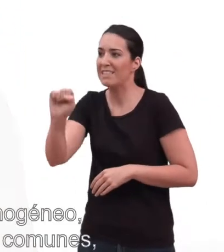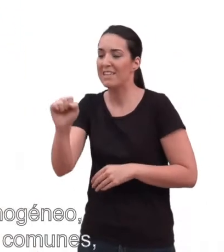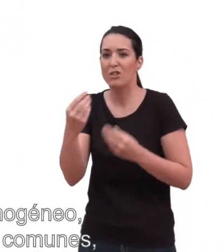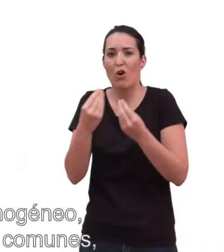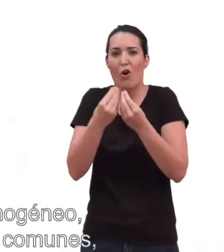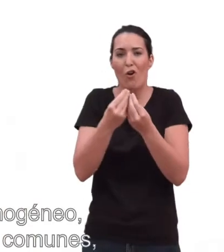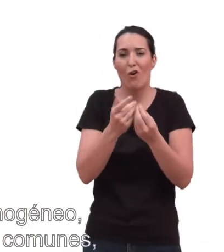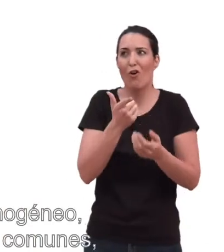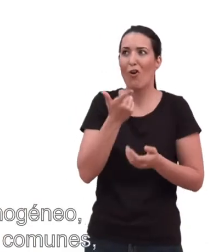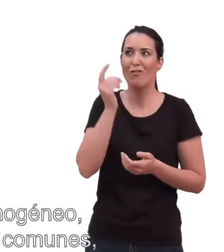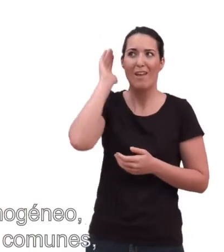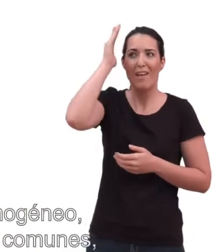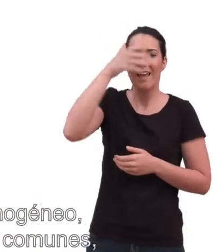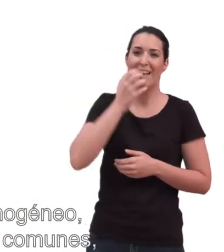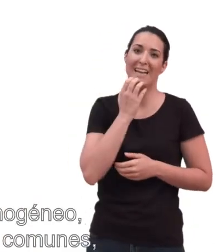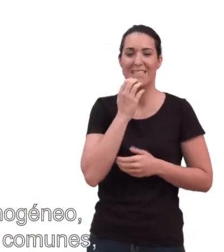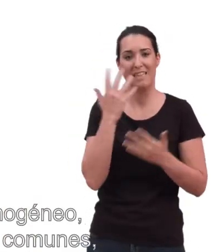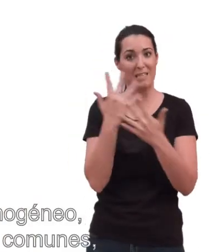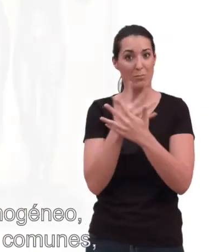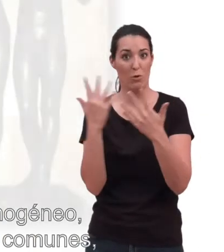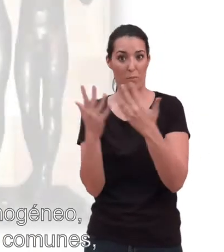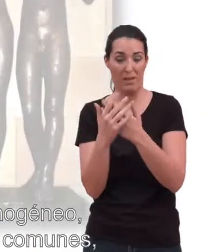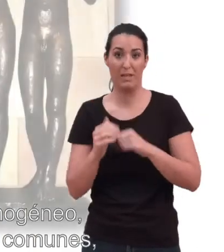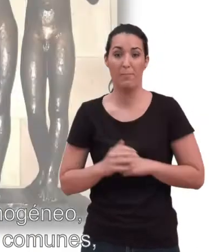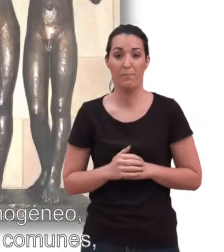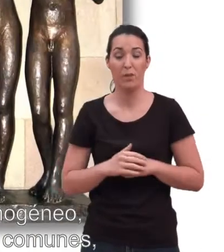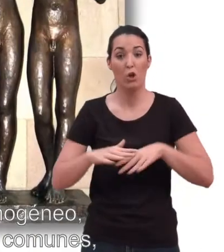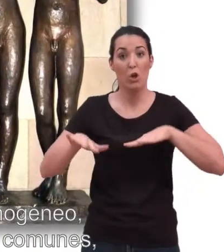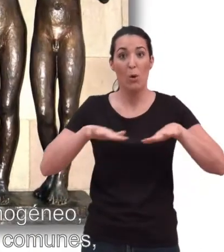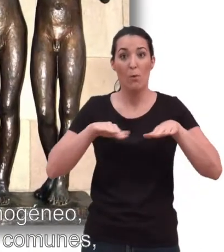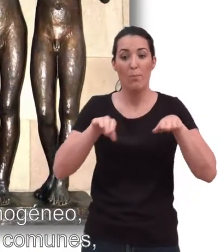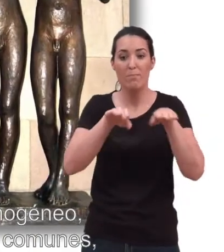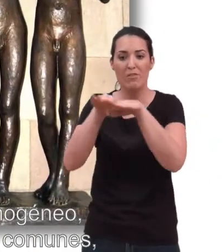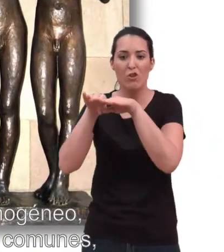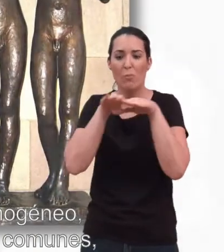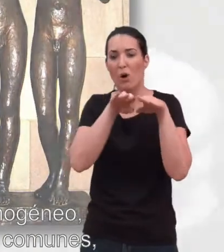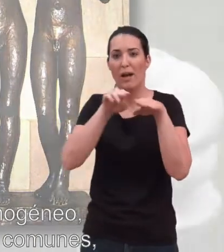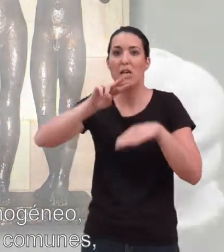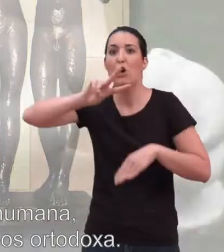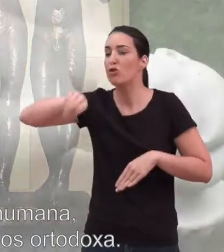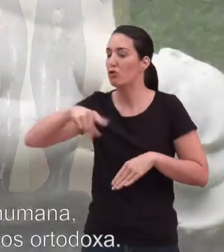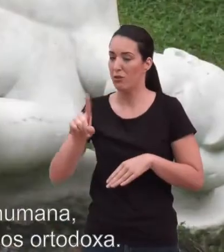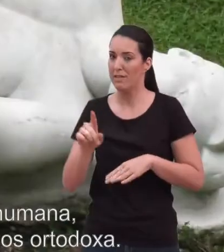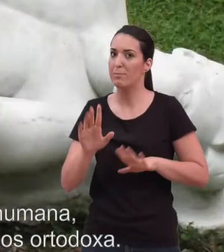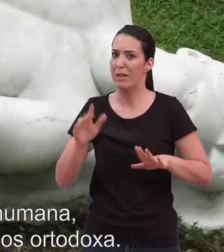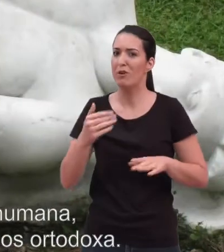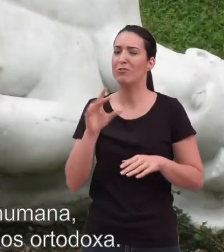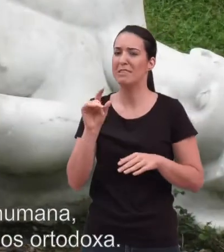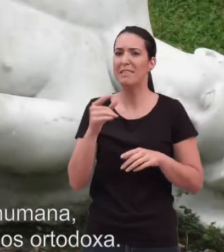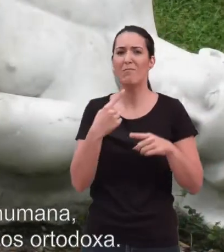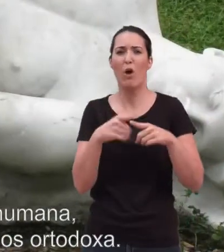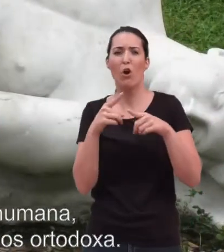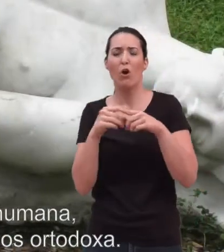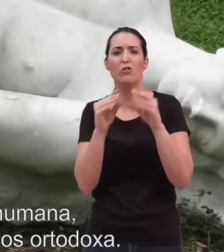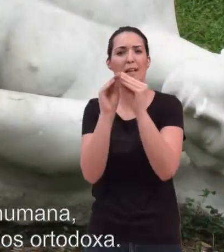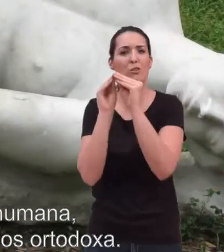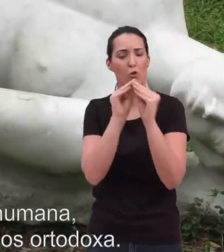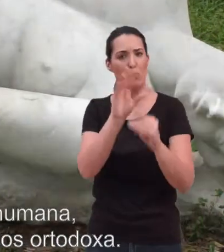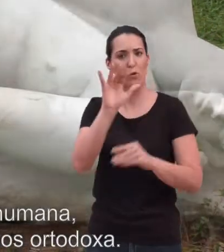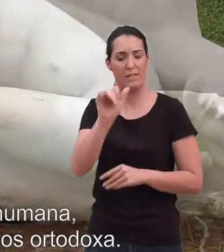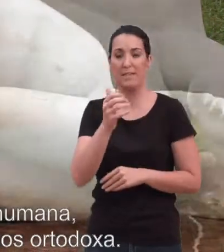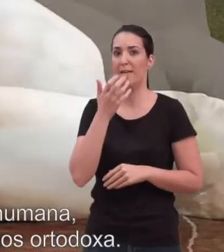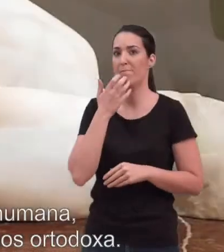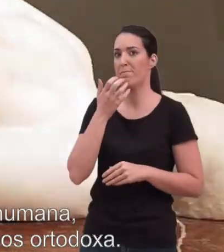trata de un movimiento homogéneo, aunque sí presenta algunos rasgos comunes, como son el interés por la figura